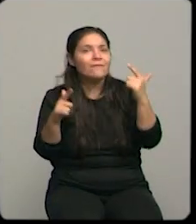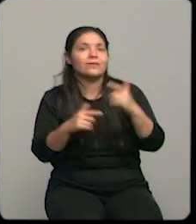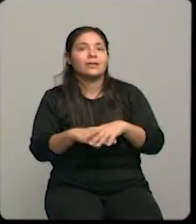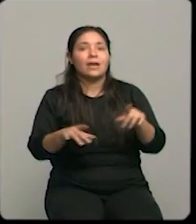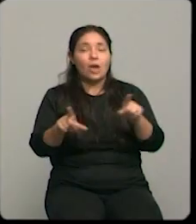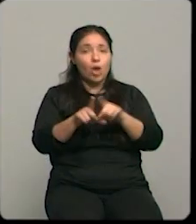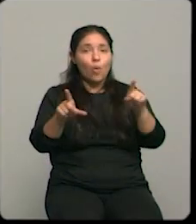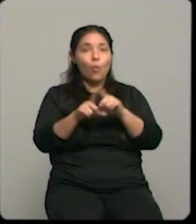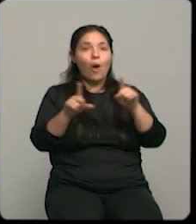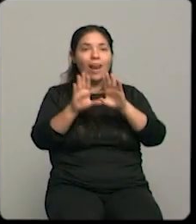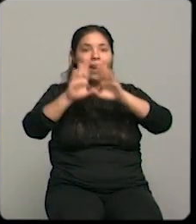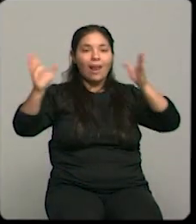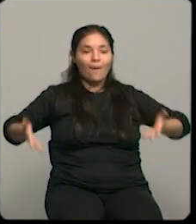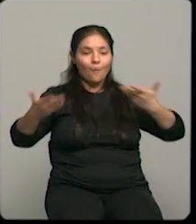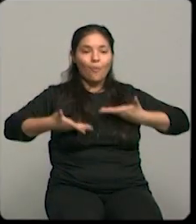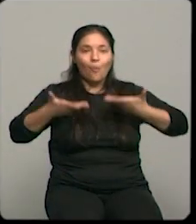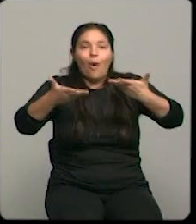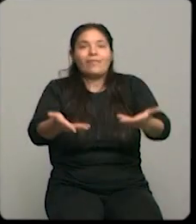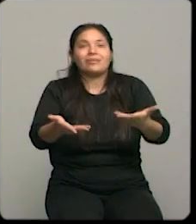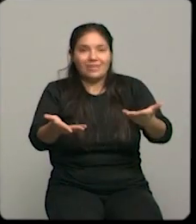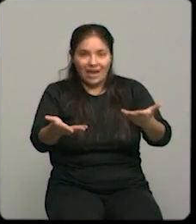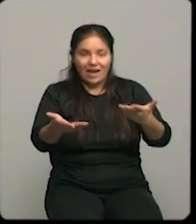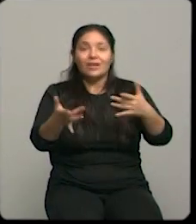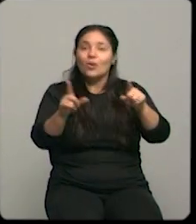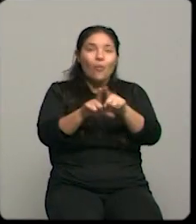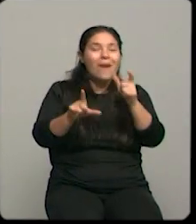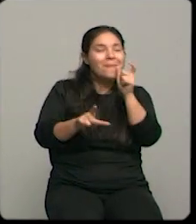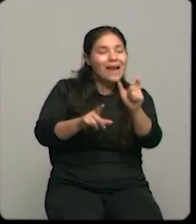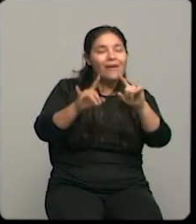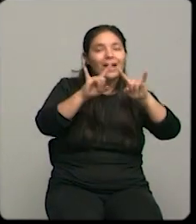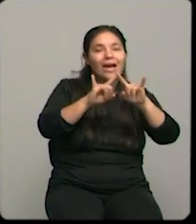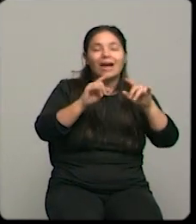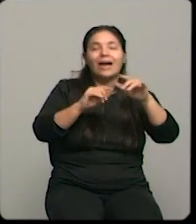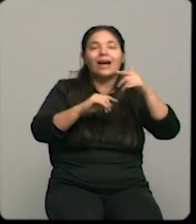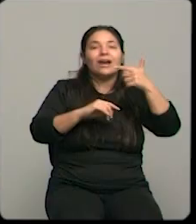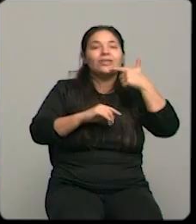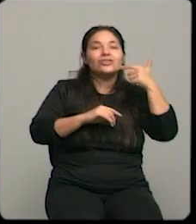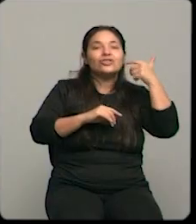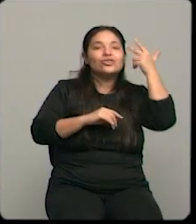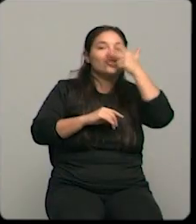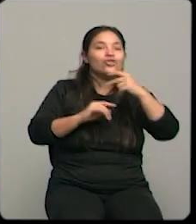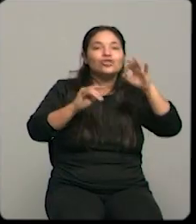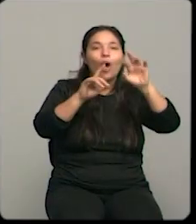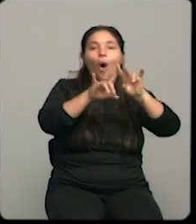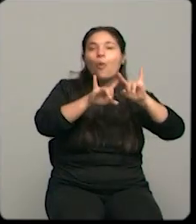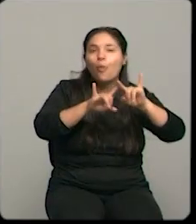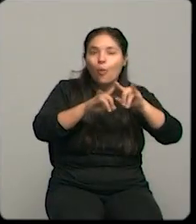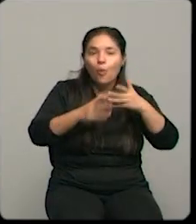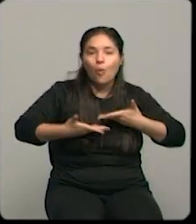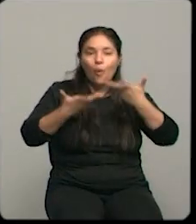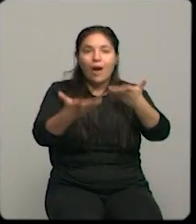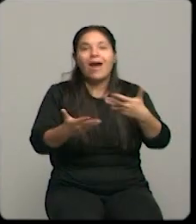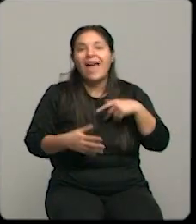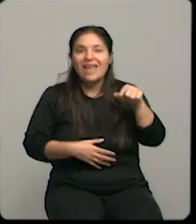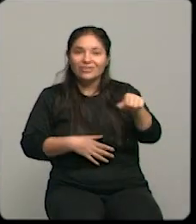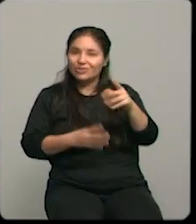decirlo. Sí, show, espectáculo, show, concierto. espectáculo, entretenimiento, ya no es ajeno a las orquestas. Es divertido, lo